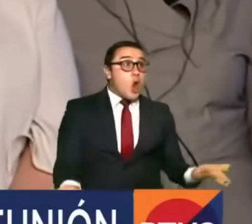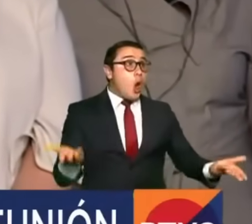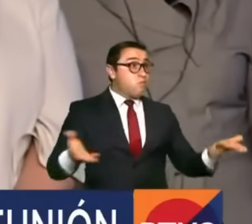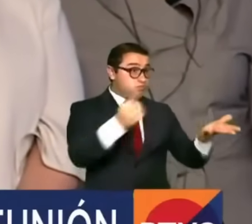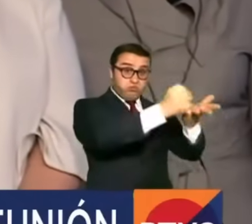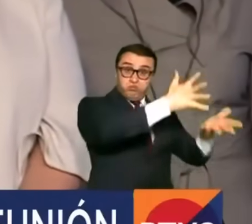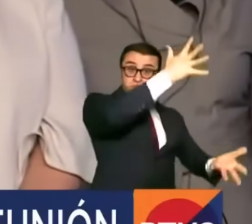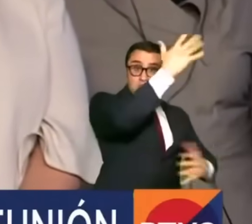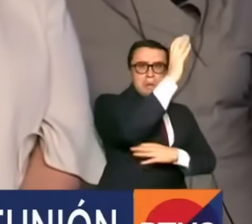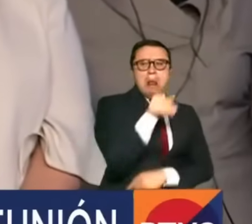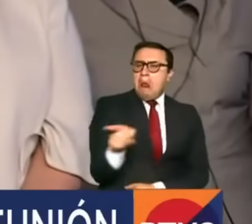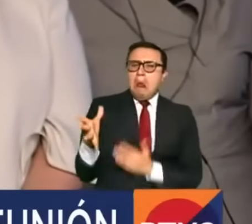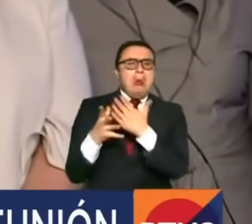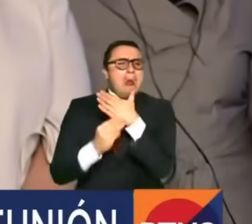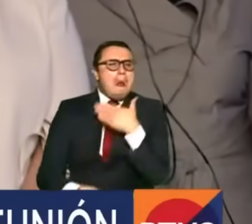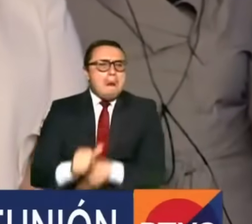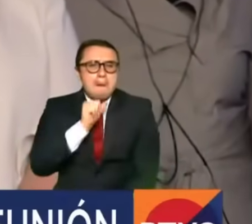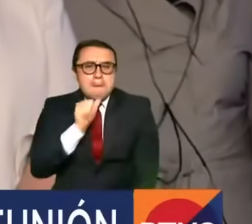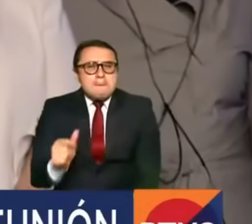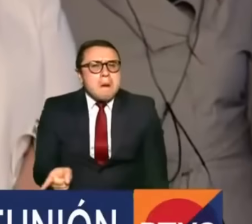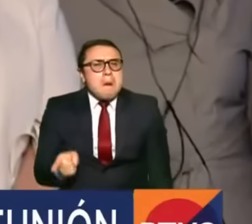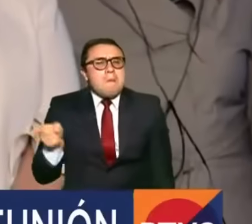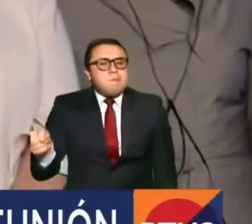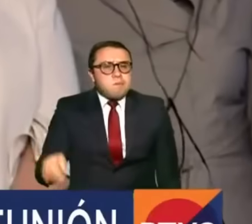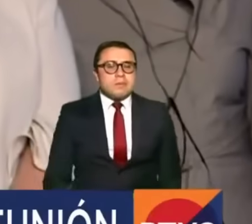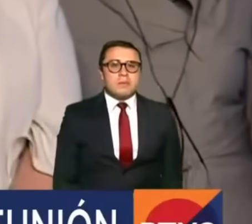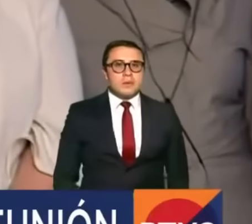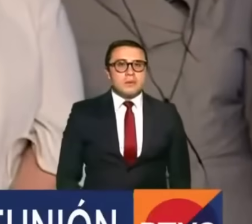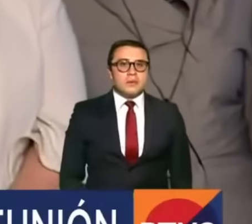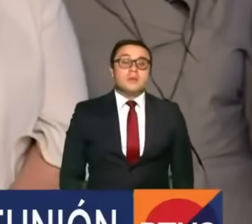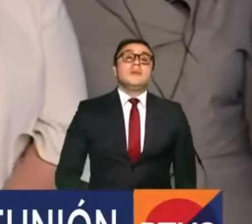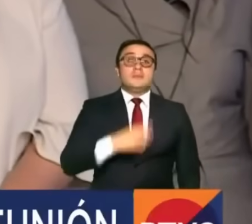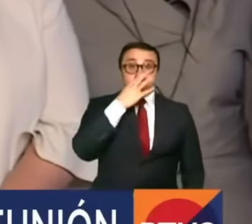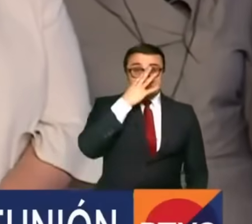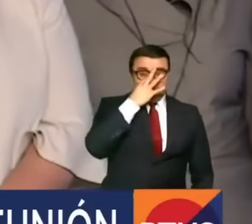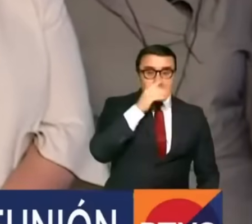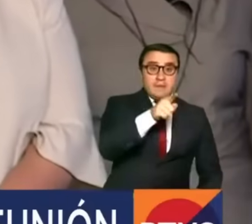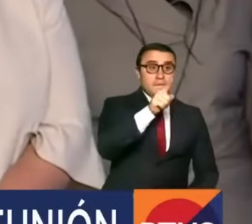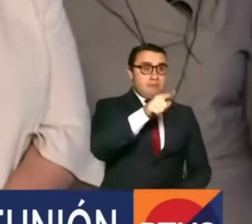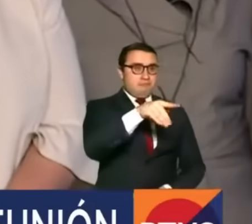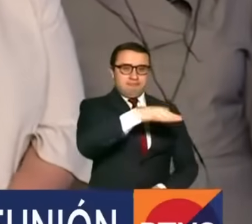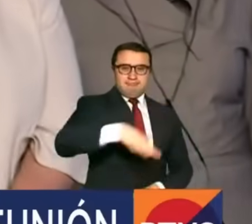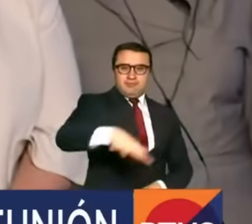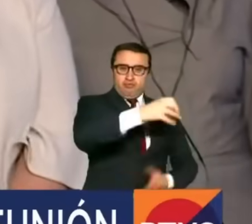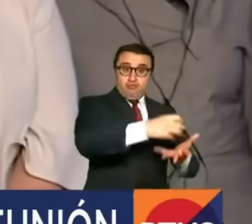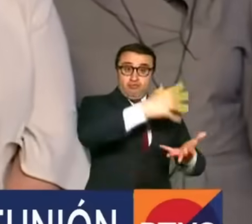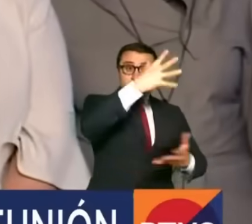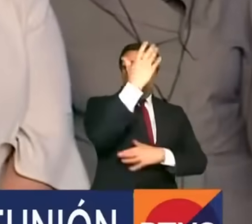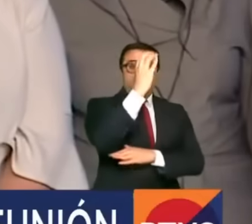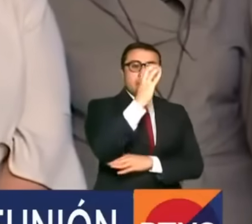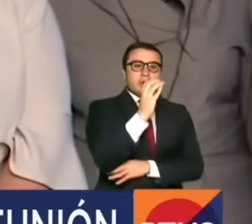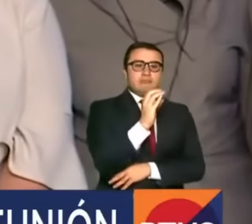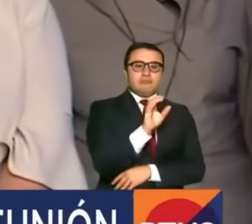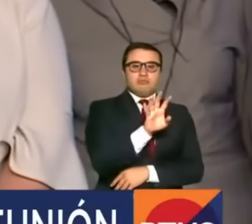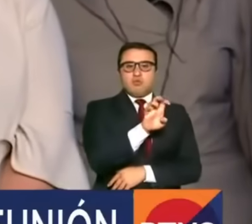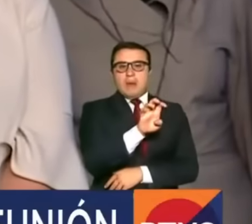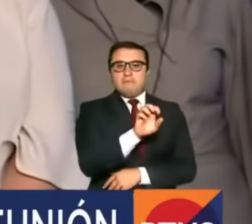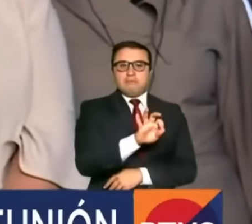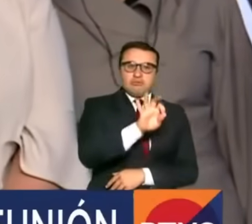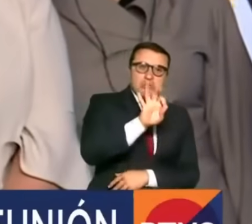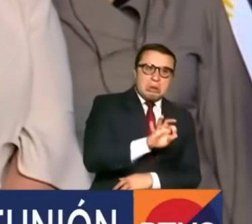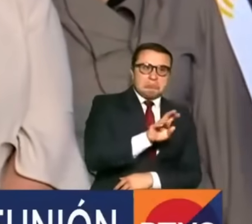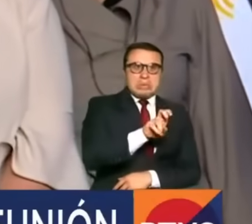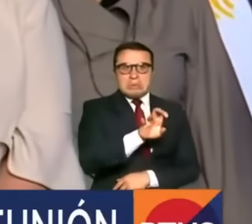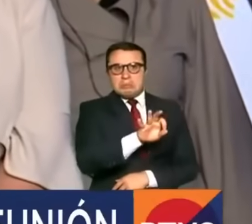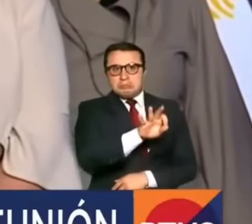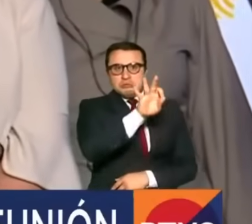ricas de Colombia. Mientras la tasa de mortalidad de una región rica de Colombia es de 1 dígito en términos de